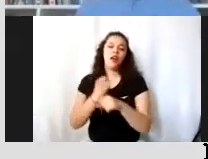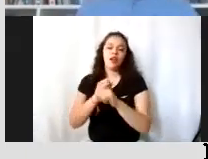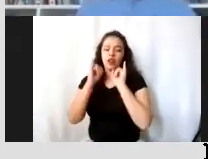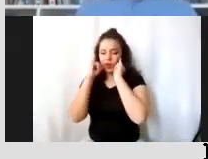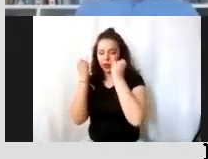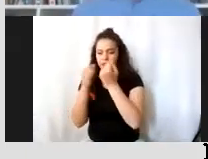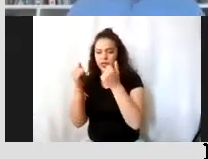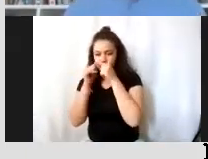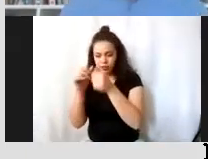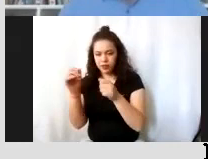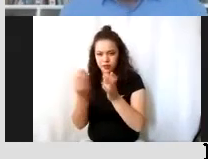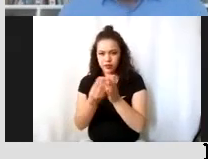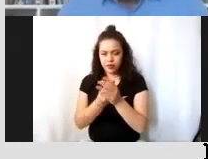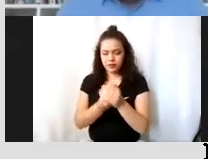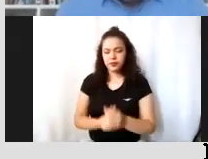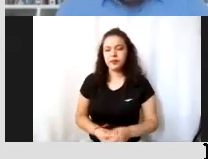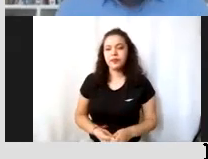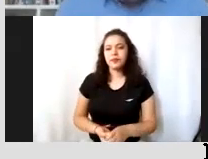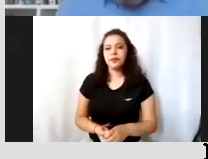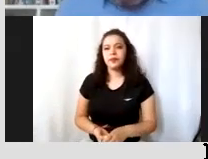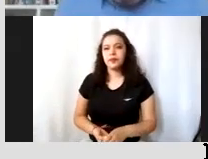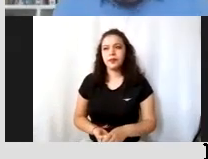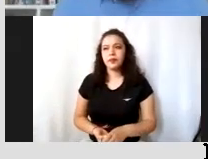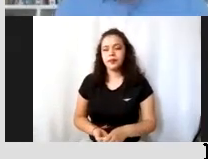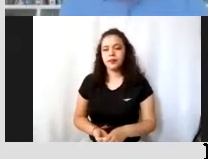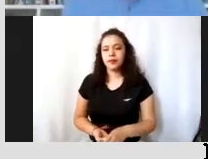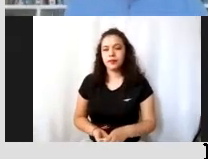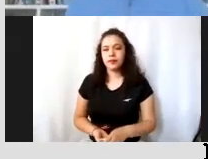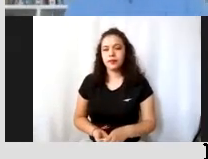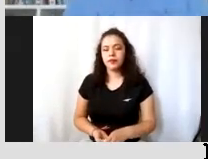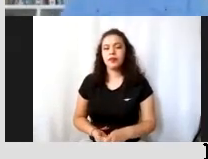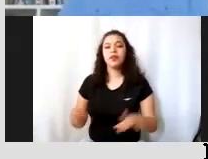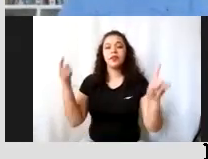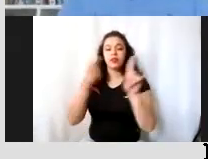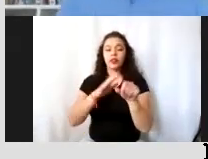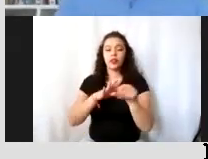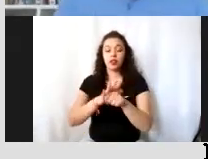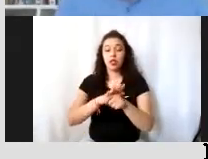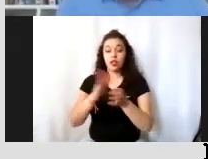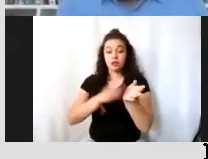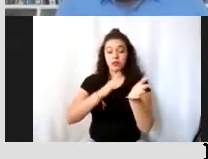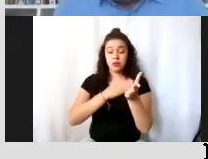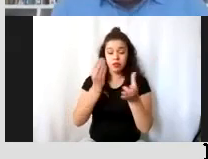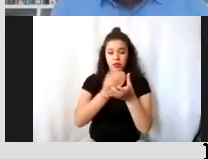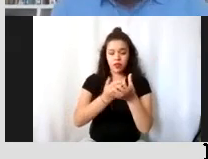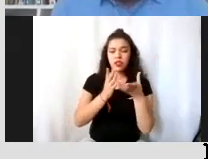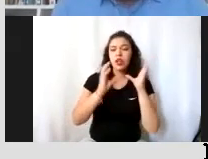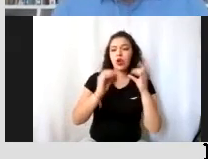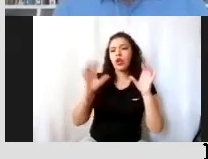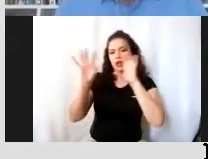Yo les pregunto a ustedes, ¿qué finalidad tendrían? ¿Conformar ustedes los expedientes físicos y